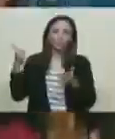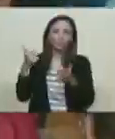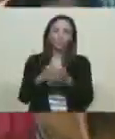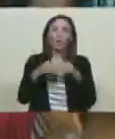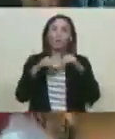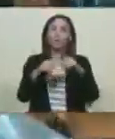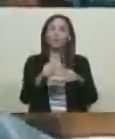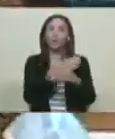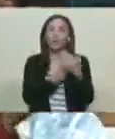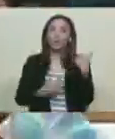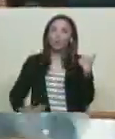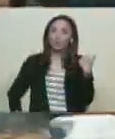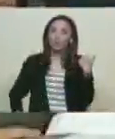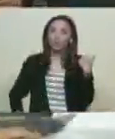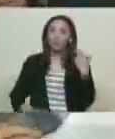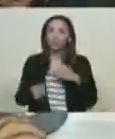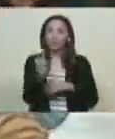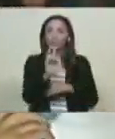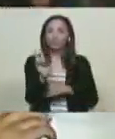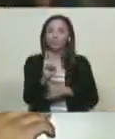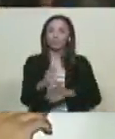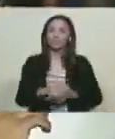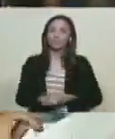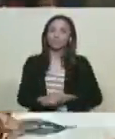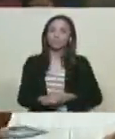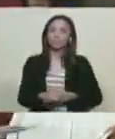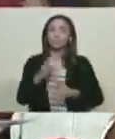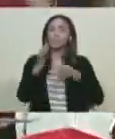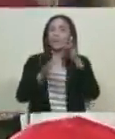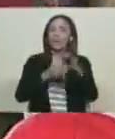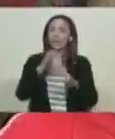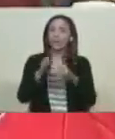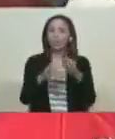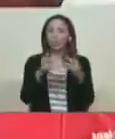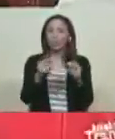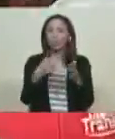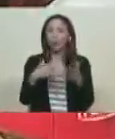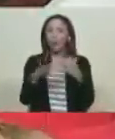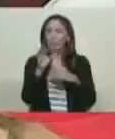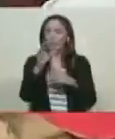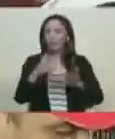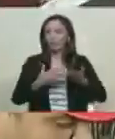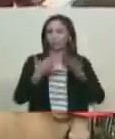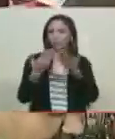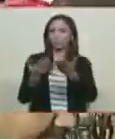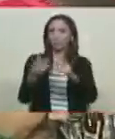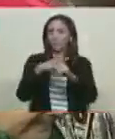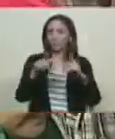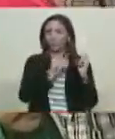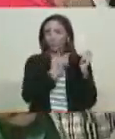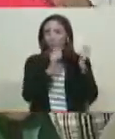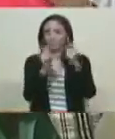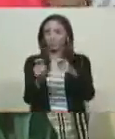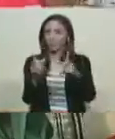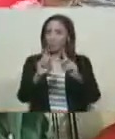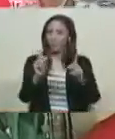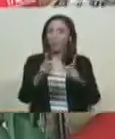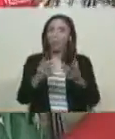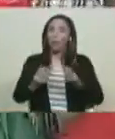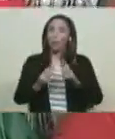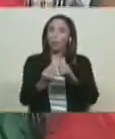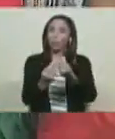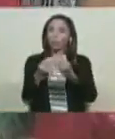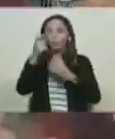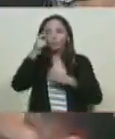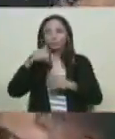de la República Bolivariana de Venezuela. Indicó que no va a entregar la patria y que seguirá gobernando junto al pueblo.